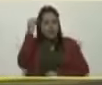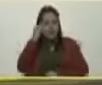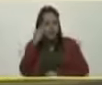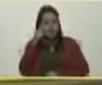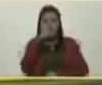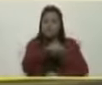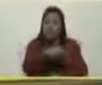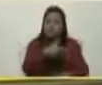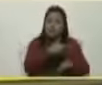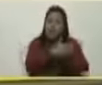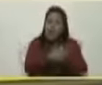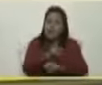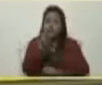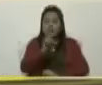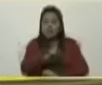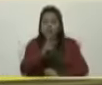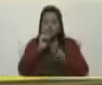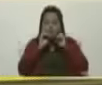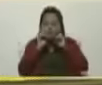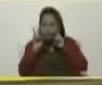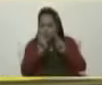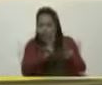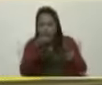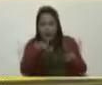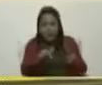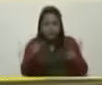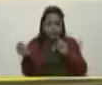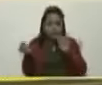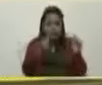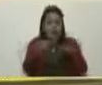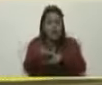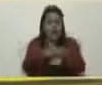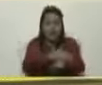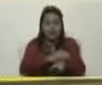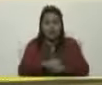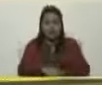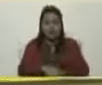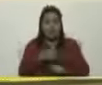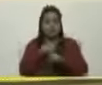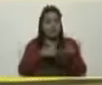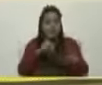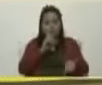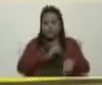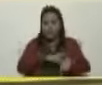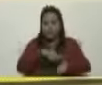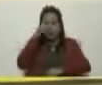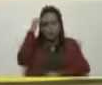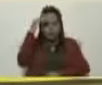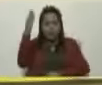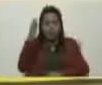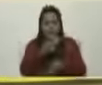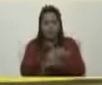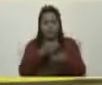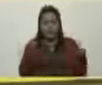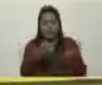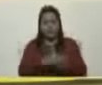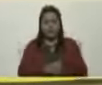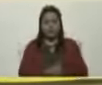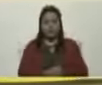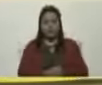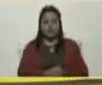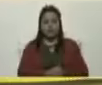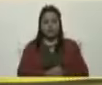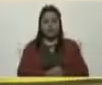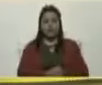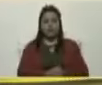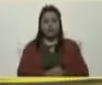ha faltado ver esta conversación mucho antes, pero el tiempo de Dios es perfecto. Yo creo mucho en Dios. Y